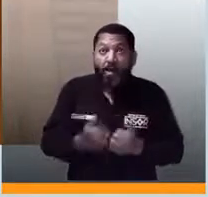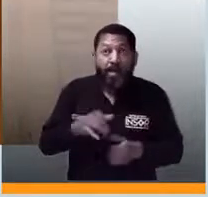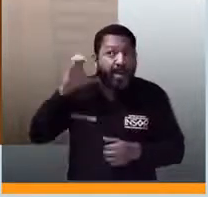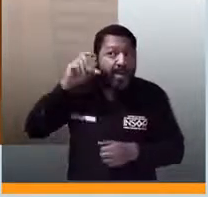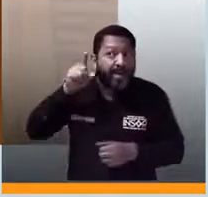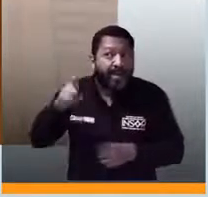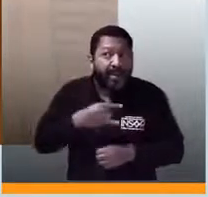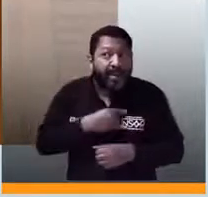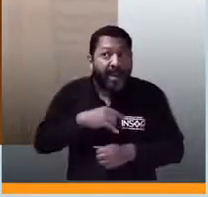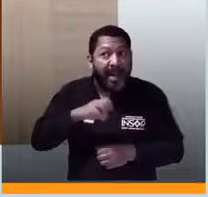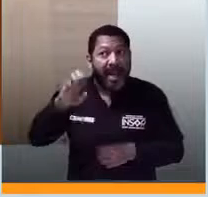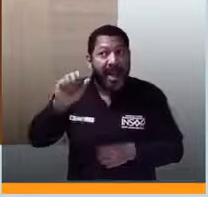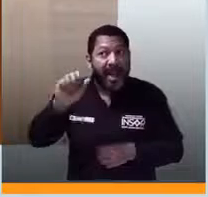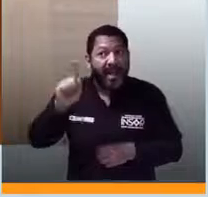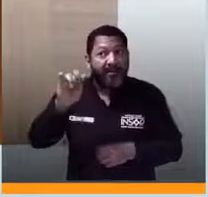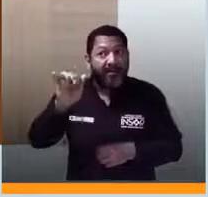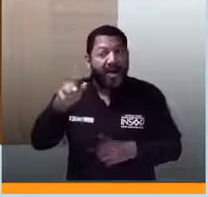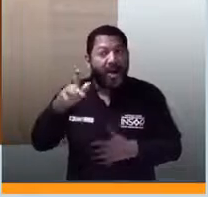EAFIT?